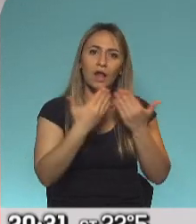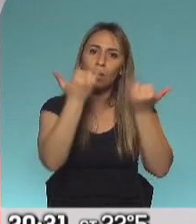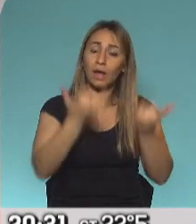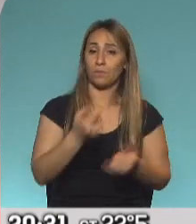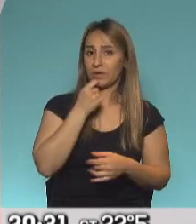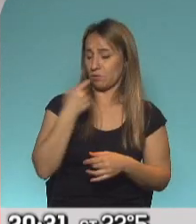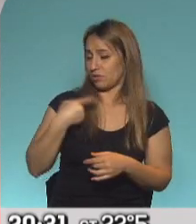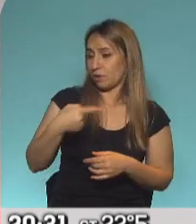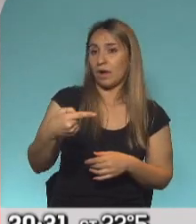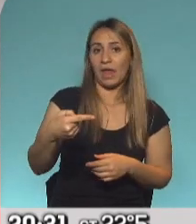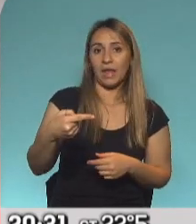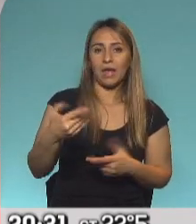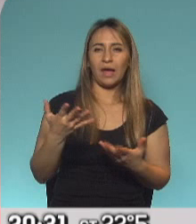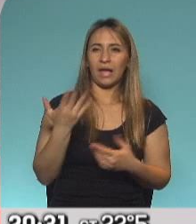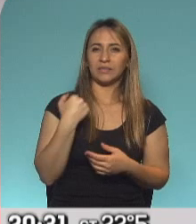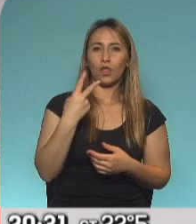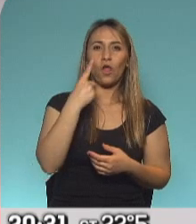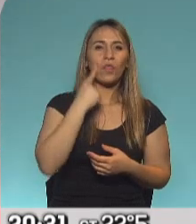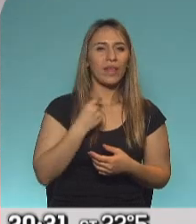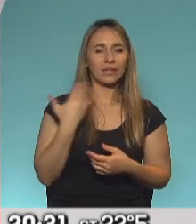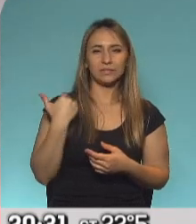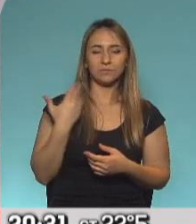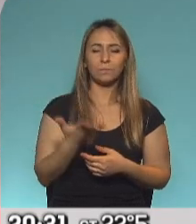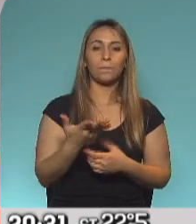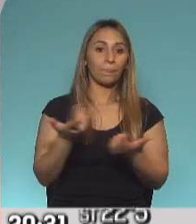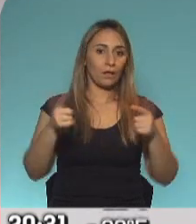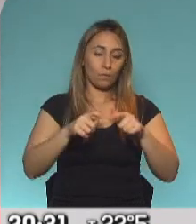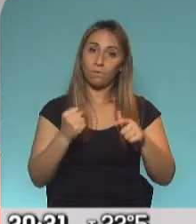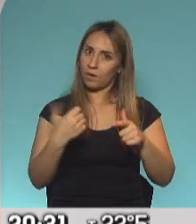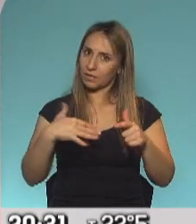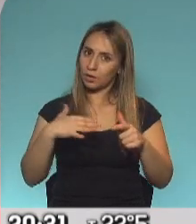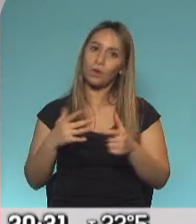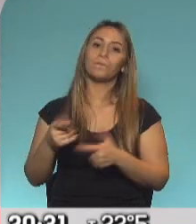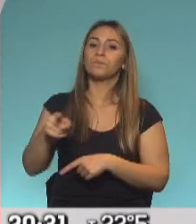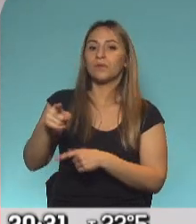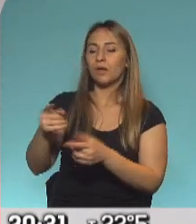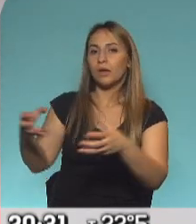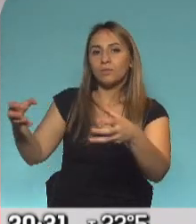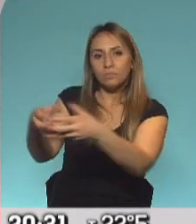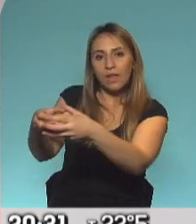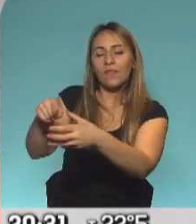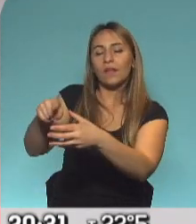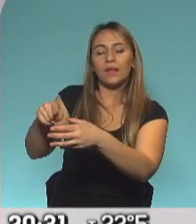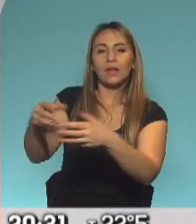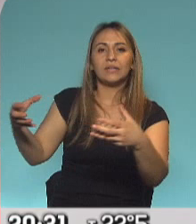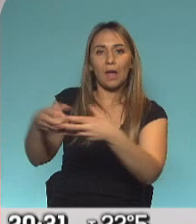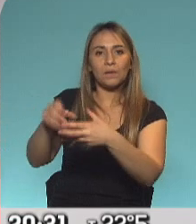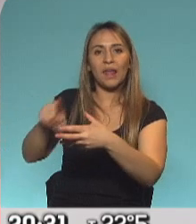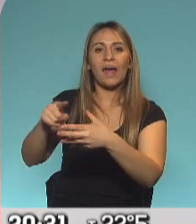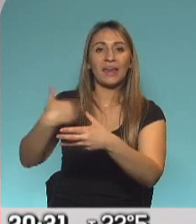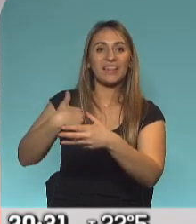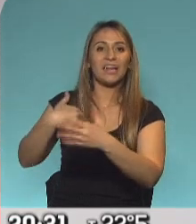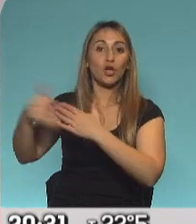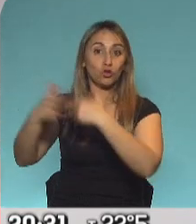ejemplo, hace 2 días una reunión fuerte con la Cámara Argentina de la Construcción, con